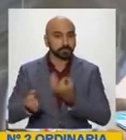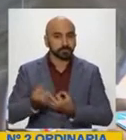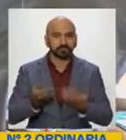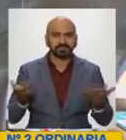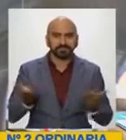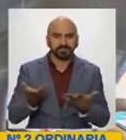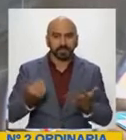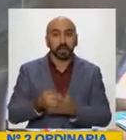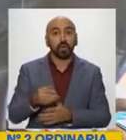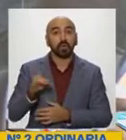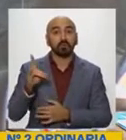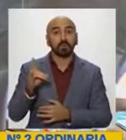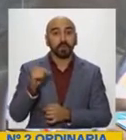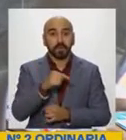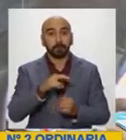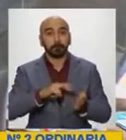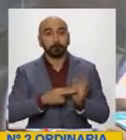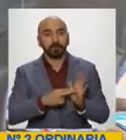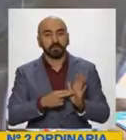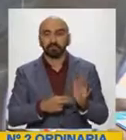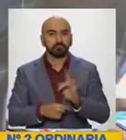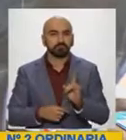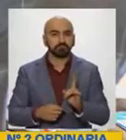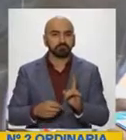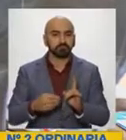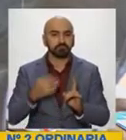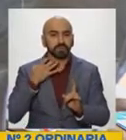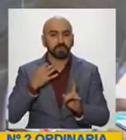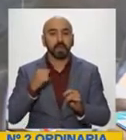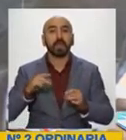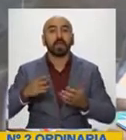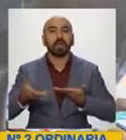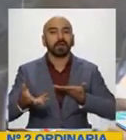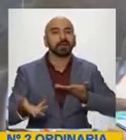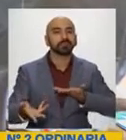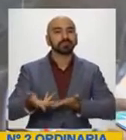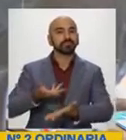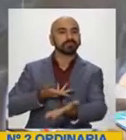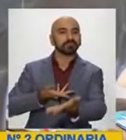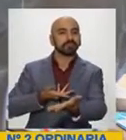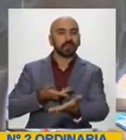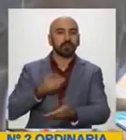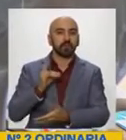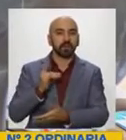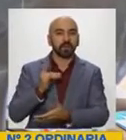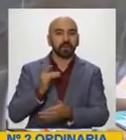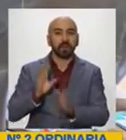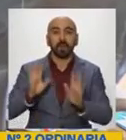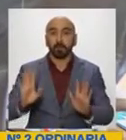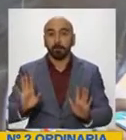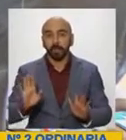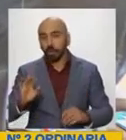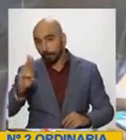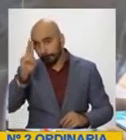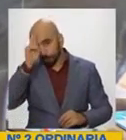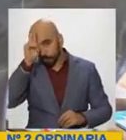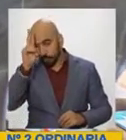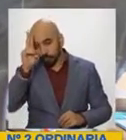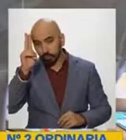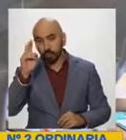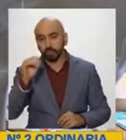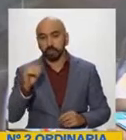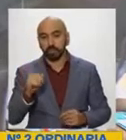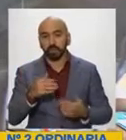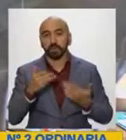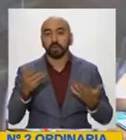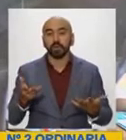de los bolivianos no era un problema, porque los recibían en Bolivia de vuelta. Pero no ocurría lo mismo con Perú y, para qué